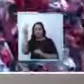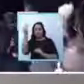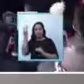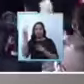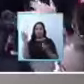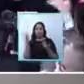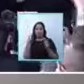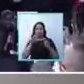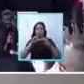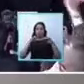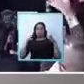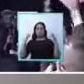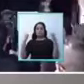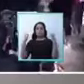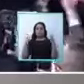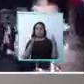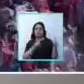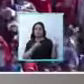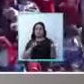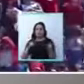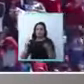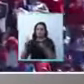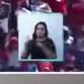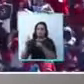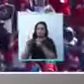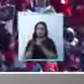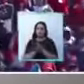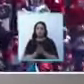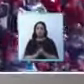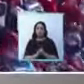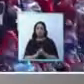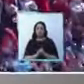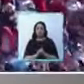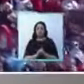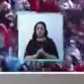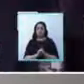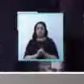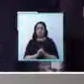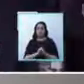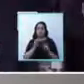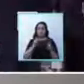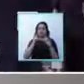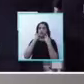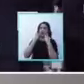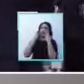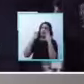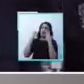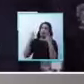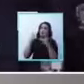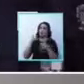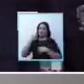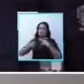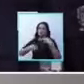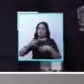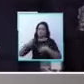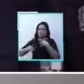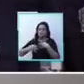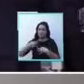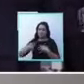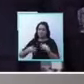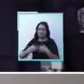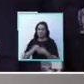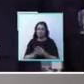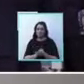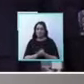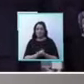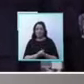es un grupo de derecha, ¿verdad?, que no ha todavía estructurado como partido orgánico, pero sí tiene un elemento de